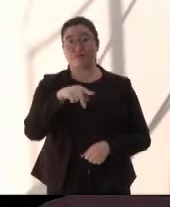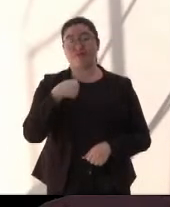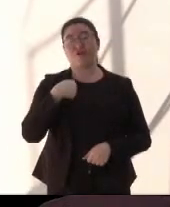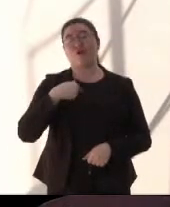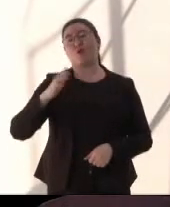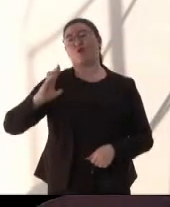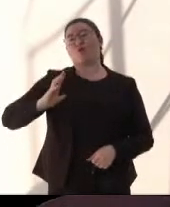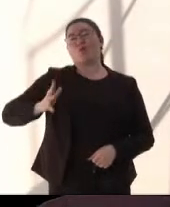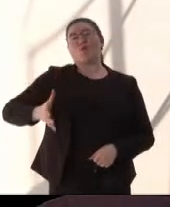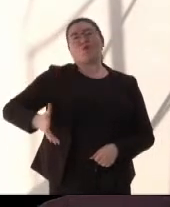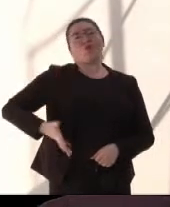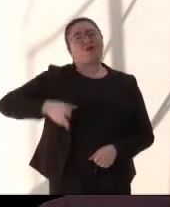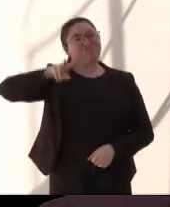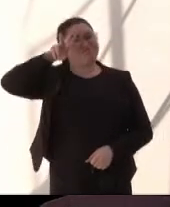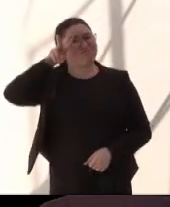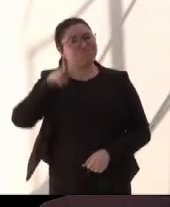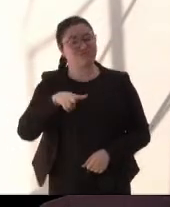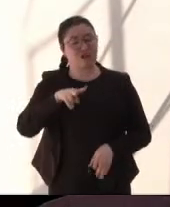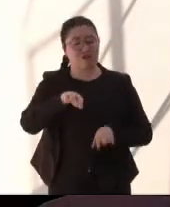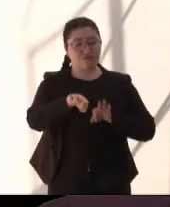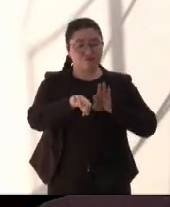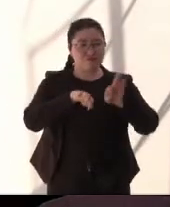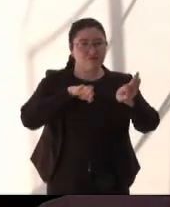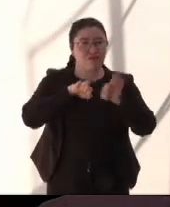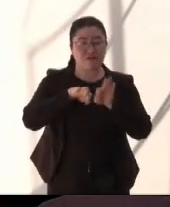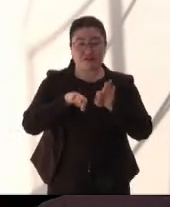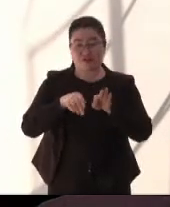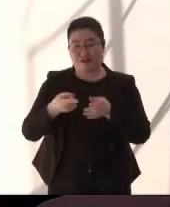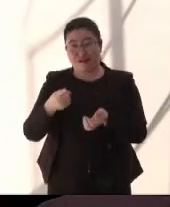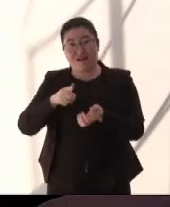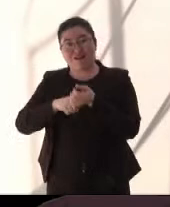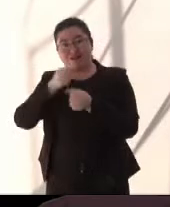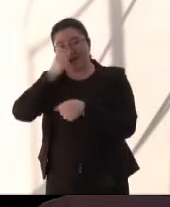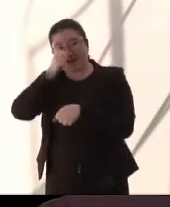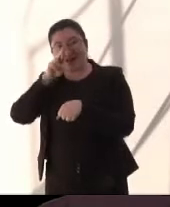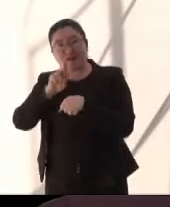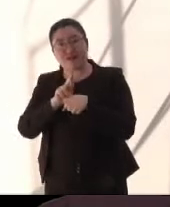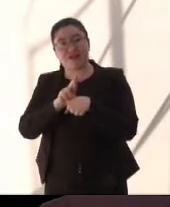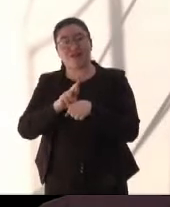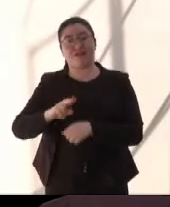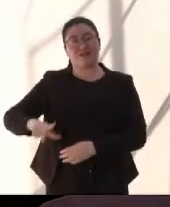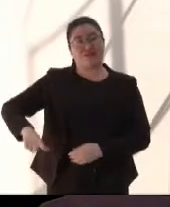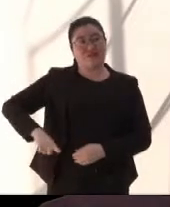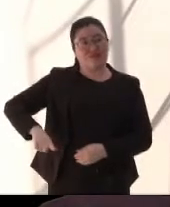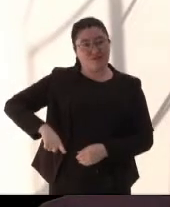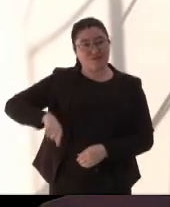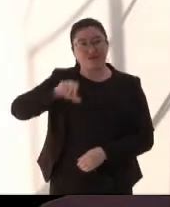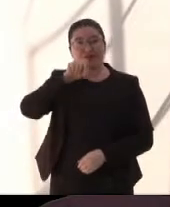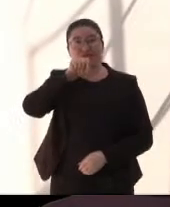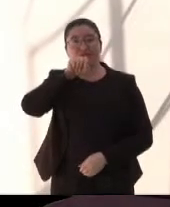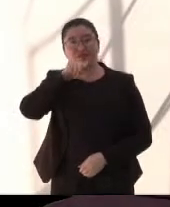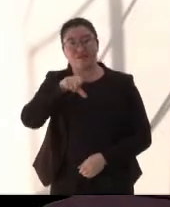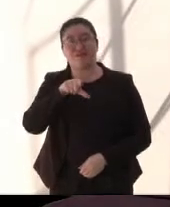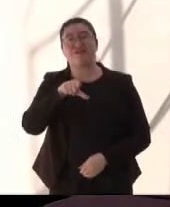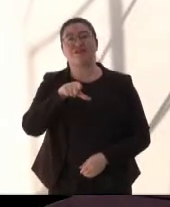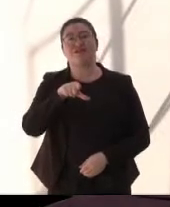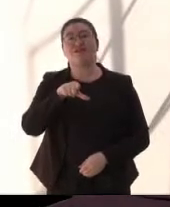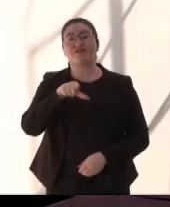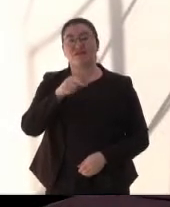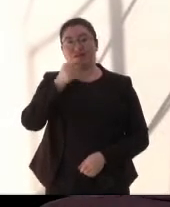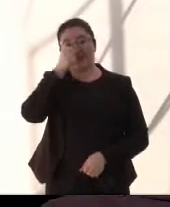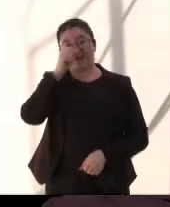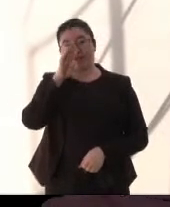orgullosa del trabajo que se está haciendo desde la Secretaría de Gobernación, desde el subsecretario, desde